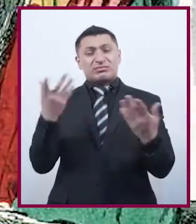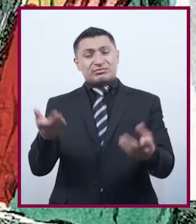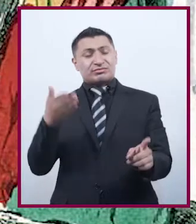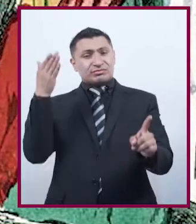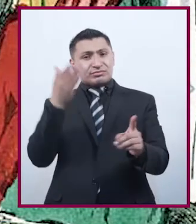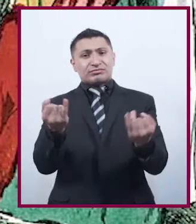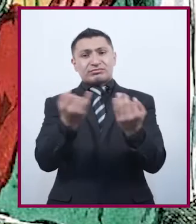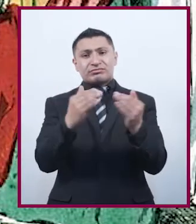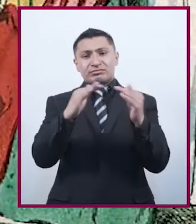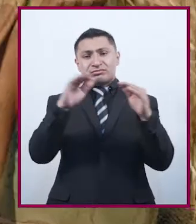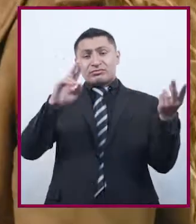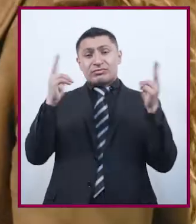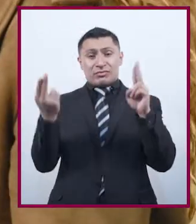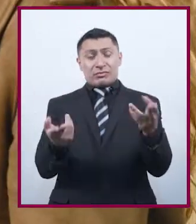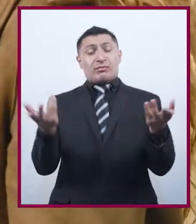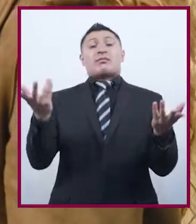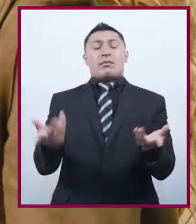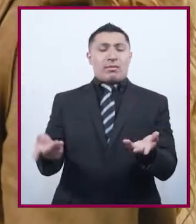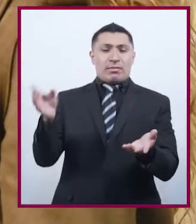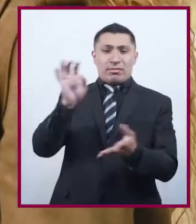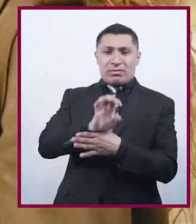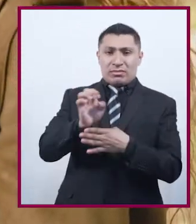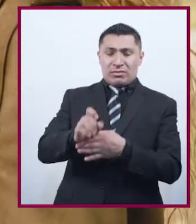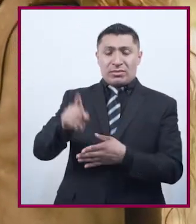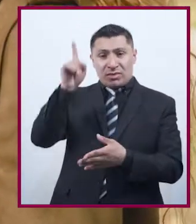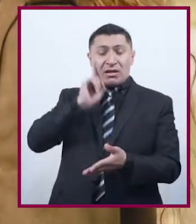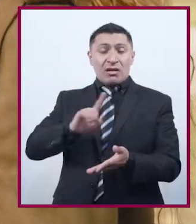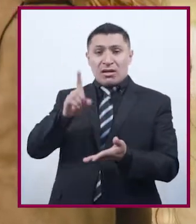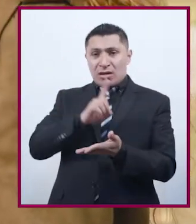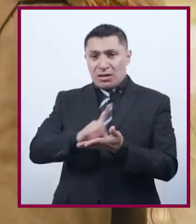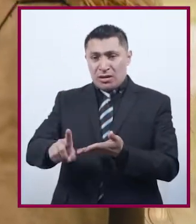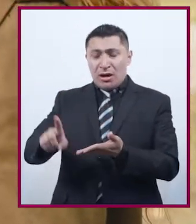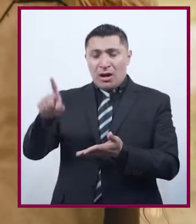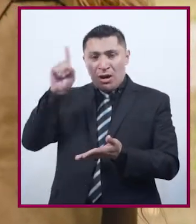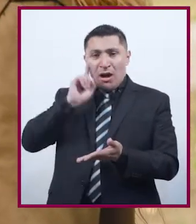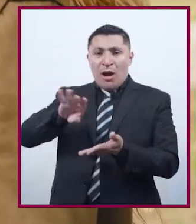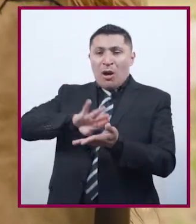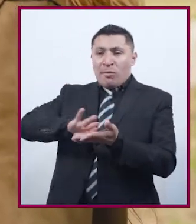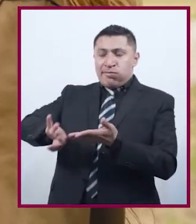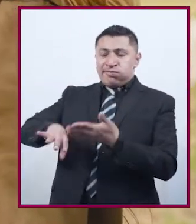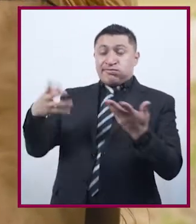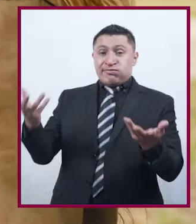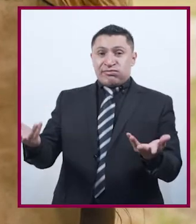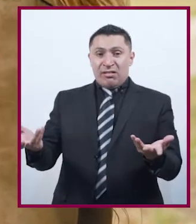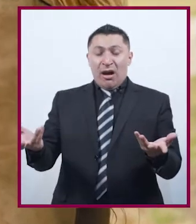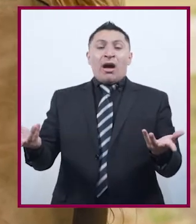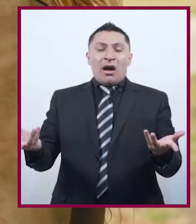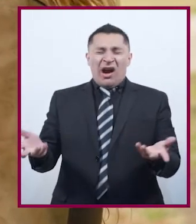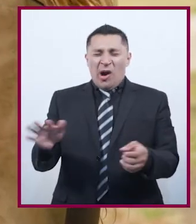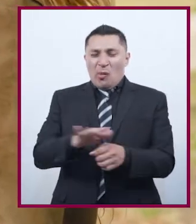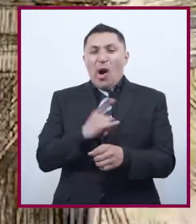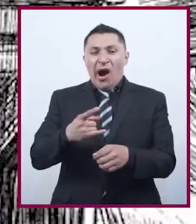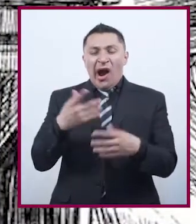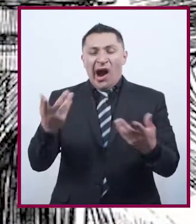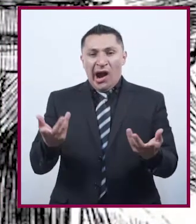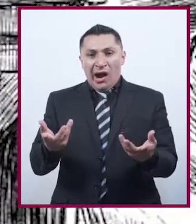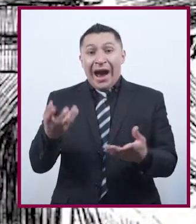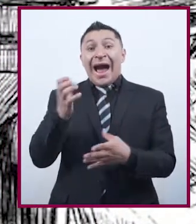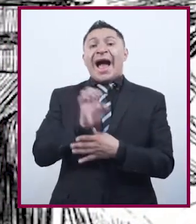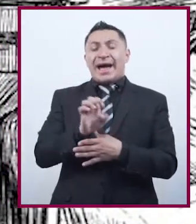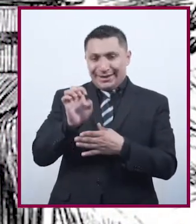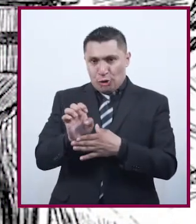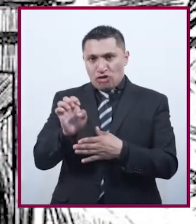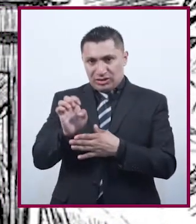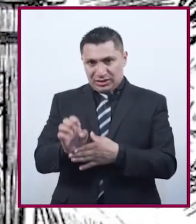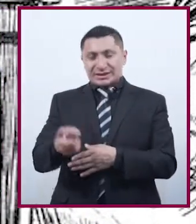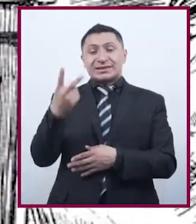la igualdad universal, no se contemplaban los derechos de la mitad de la población, es decir, de las mujeres. Es entonces